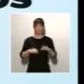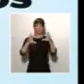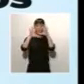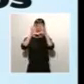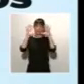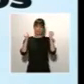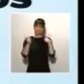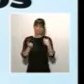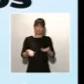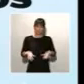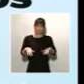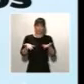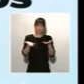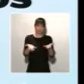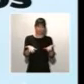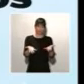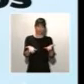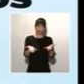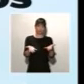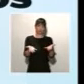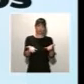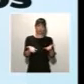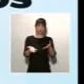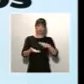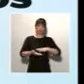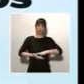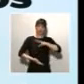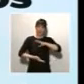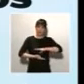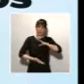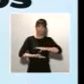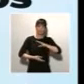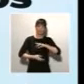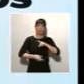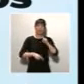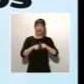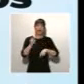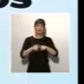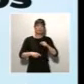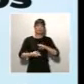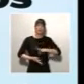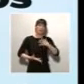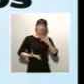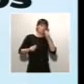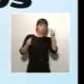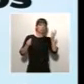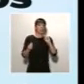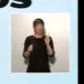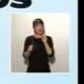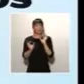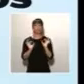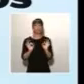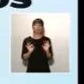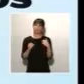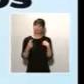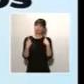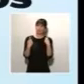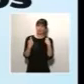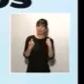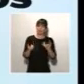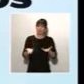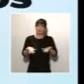nuestras capacidades, a veces humildes, pero siempre necesarias, en cuestiones que